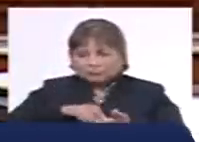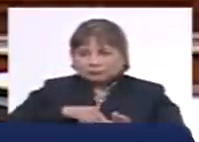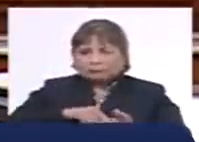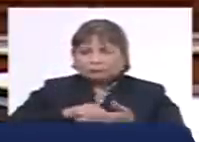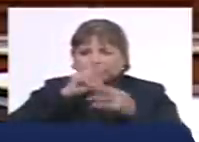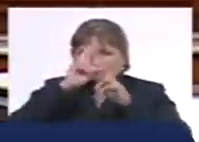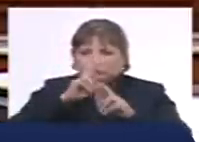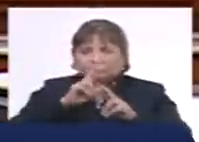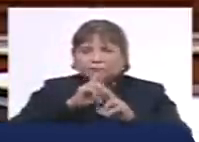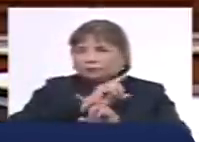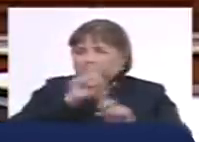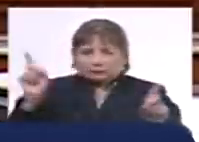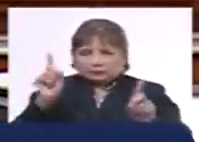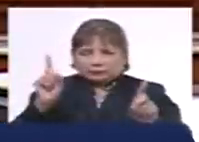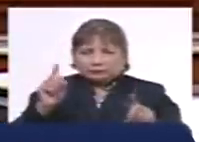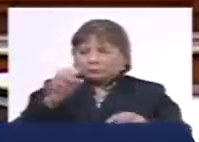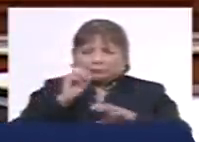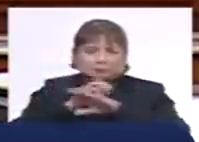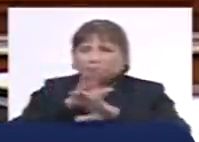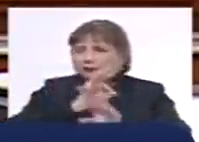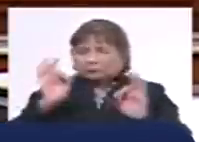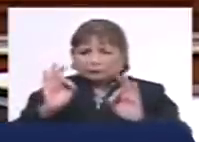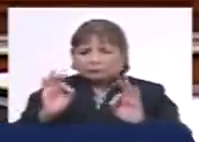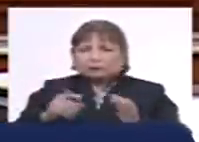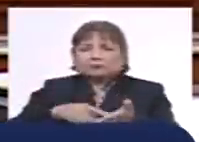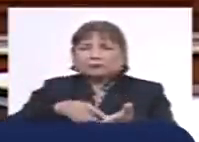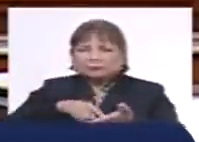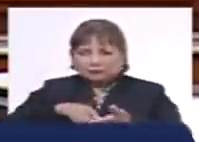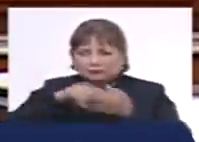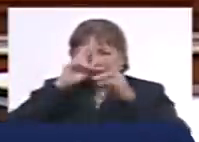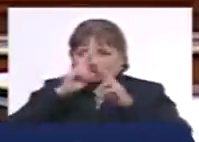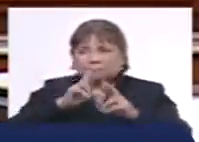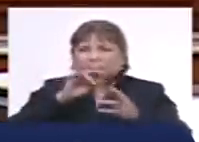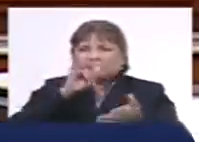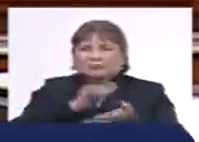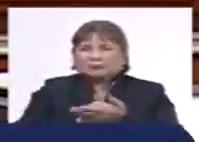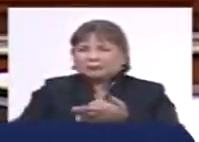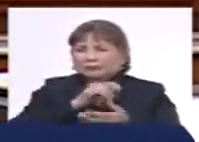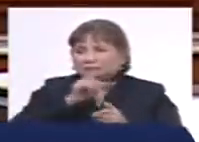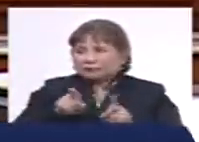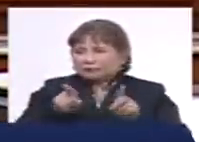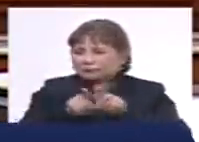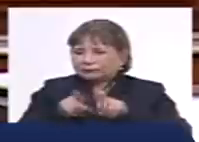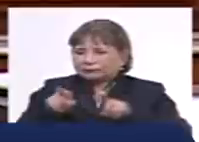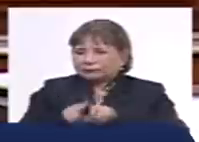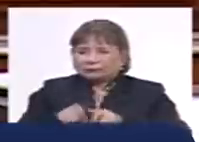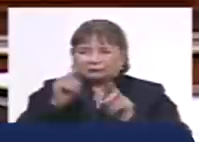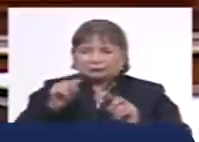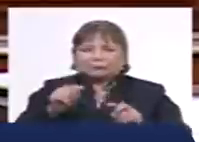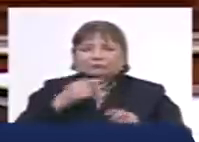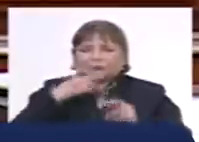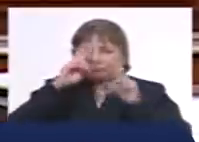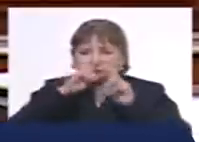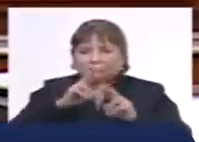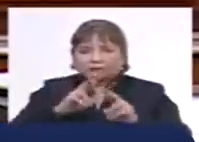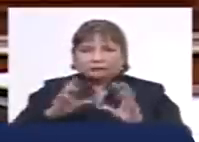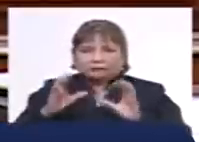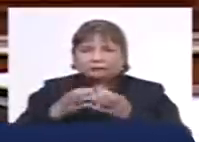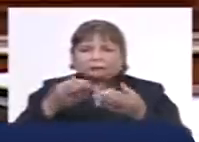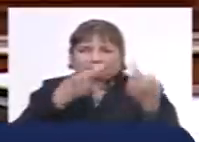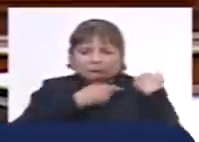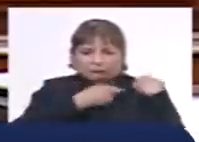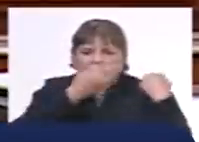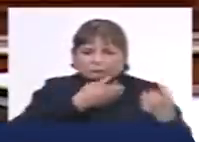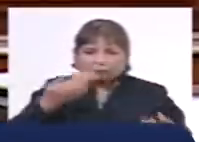el respeto, por favor. Ya no, ni siquiera le sugiero. Le exigimos respeto. Además, usted está en la doble obligación de respetar el cargo,